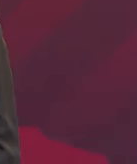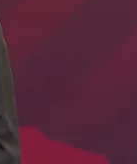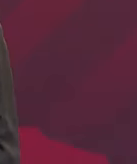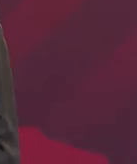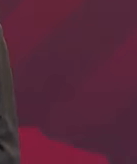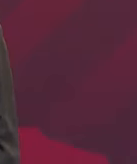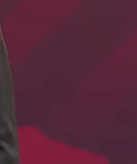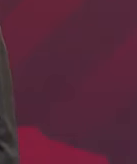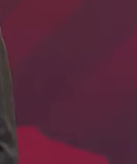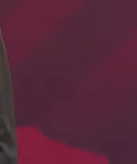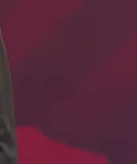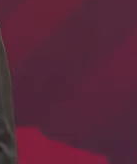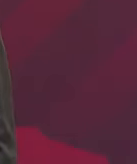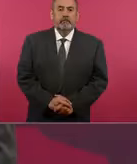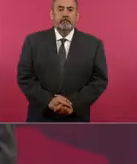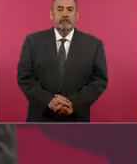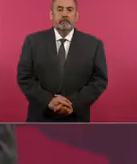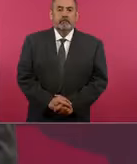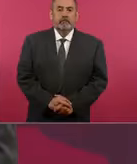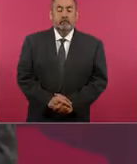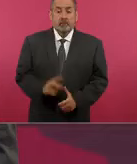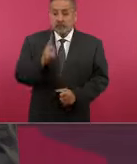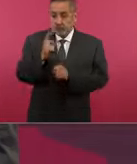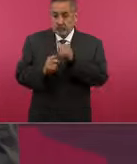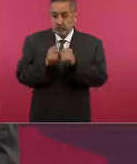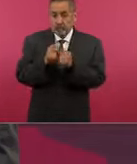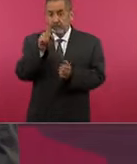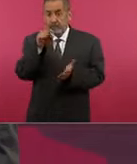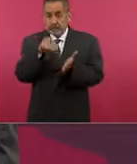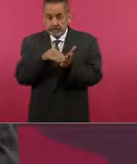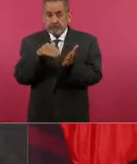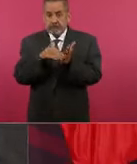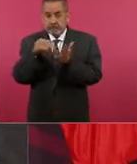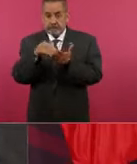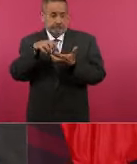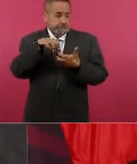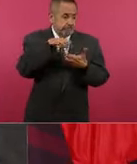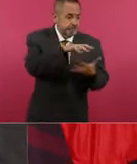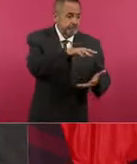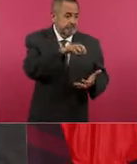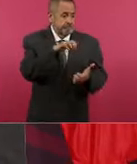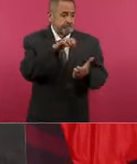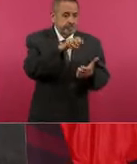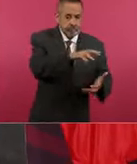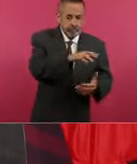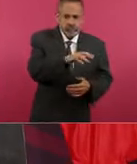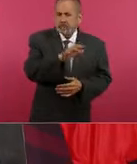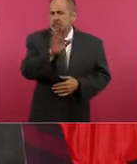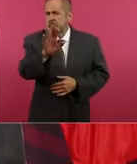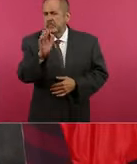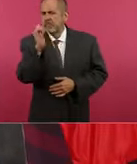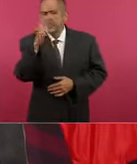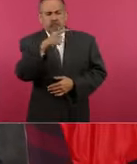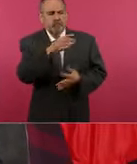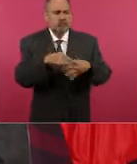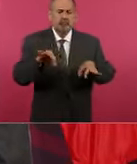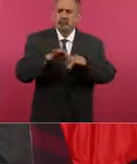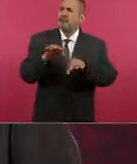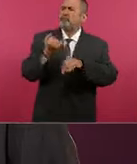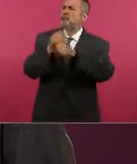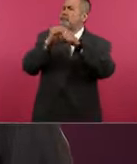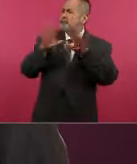Mil millones. Y díganme de algo importante que hayan hecho.